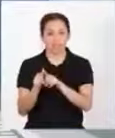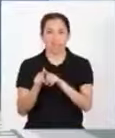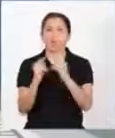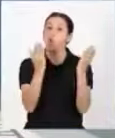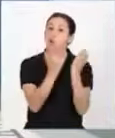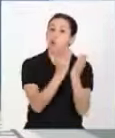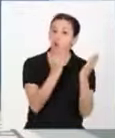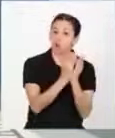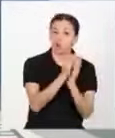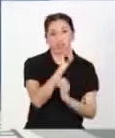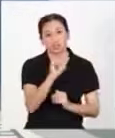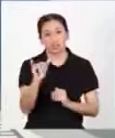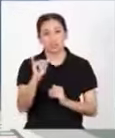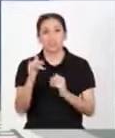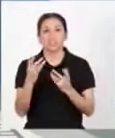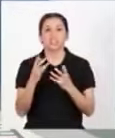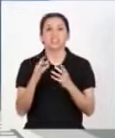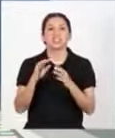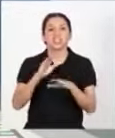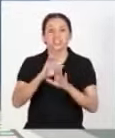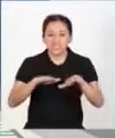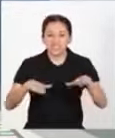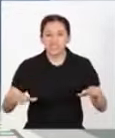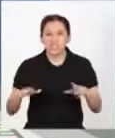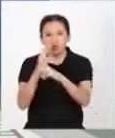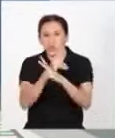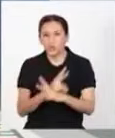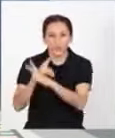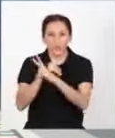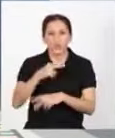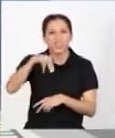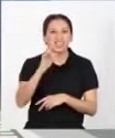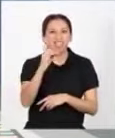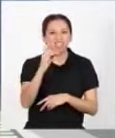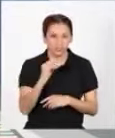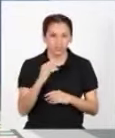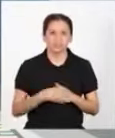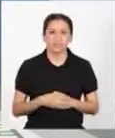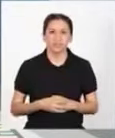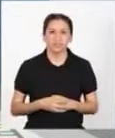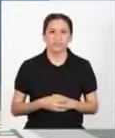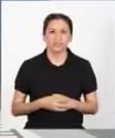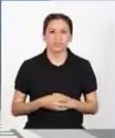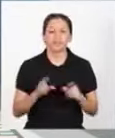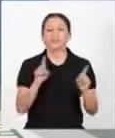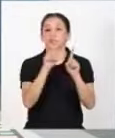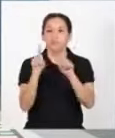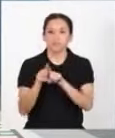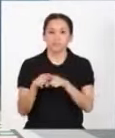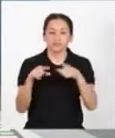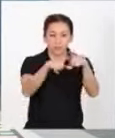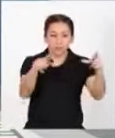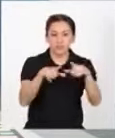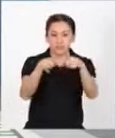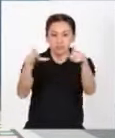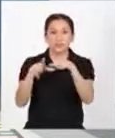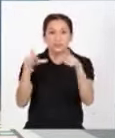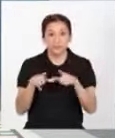así como de los colegios y las cunas de las niñas y los niños de la casa, y